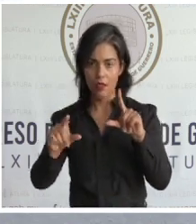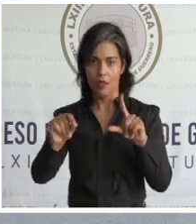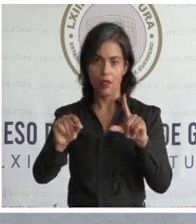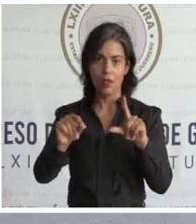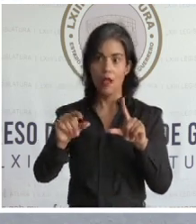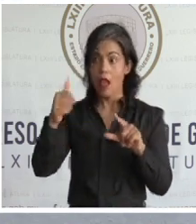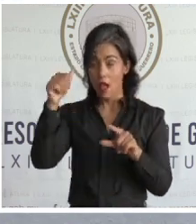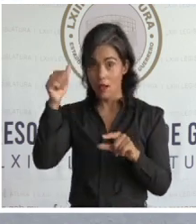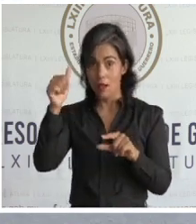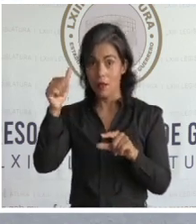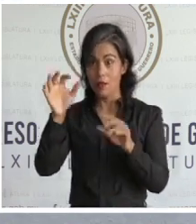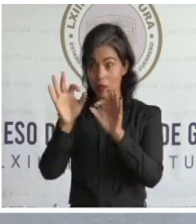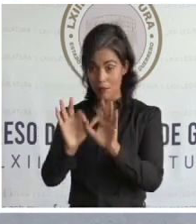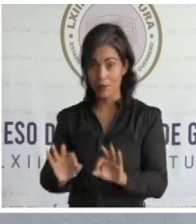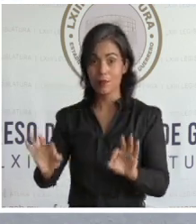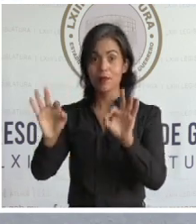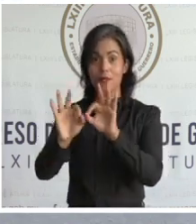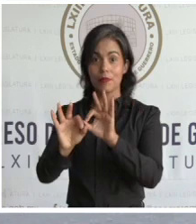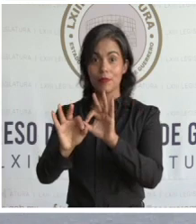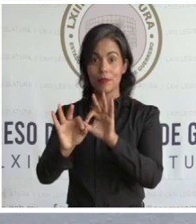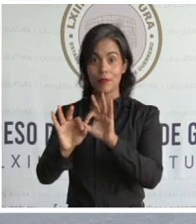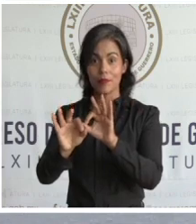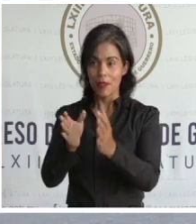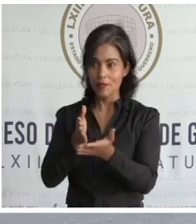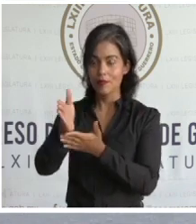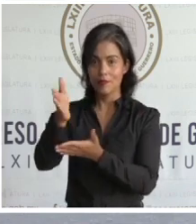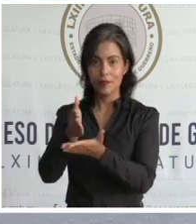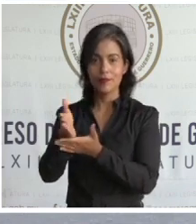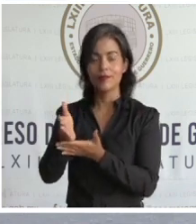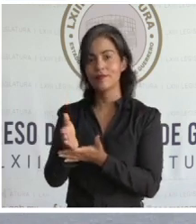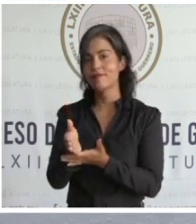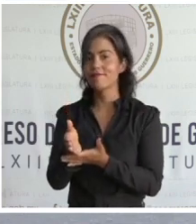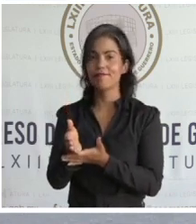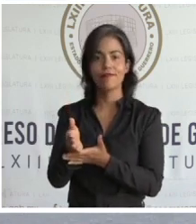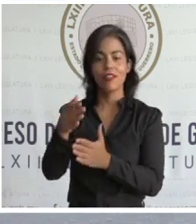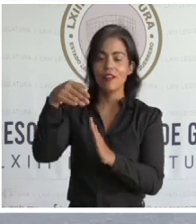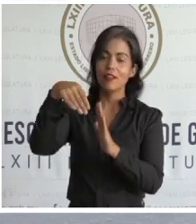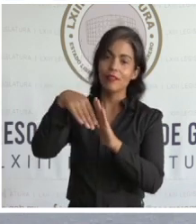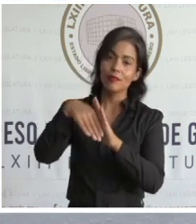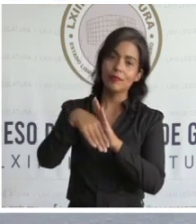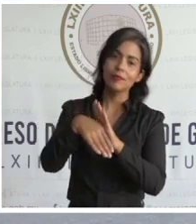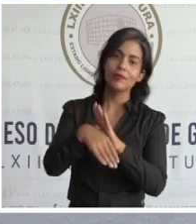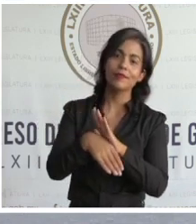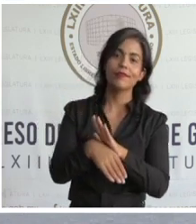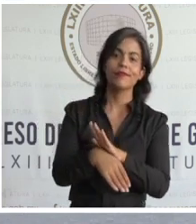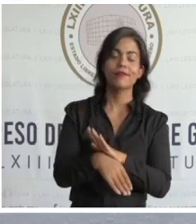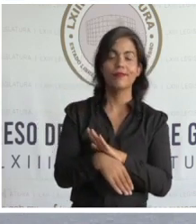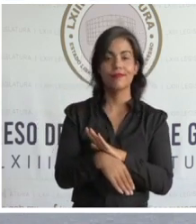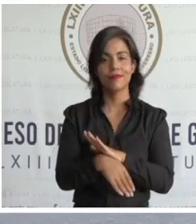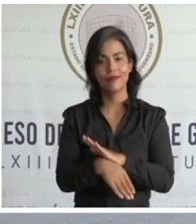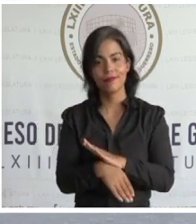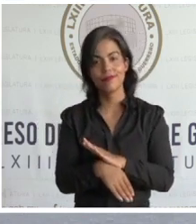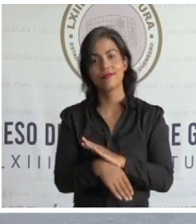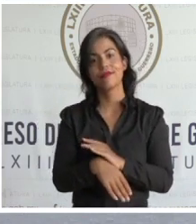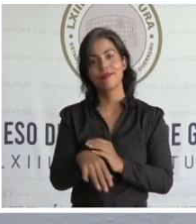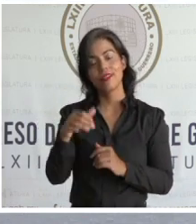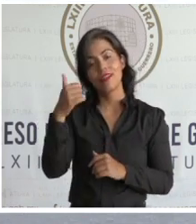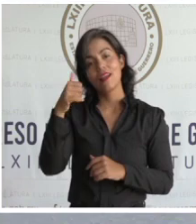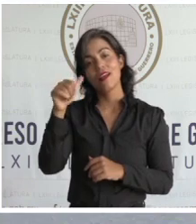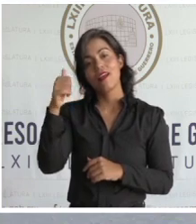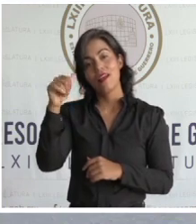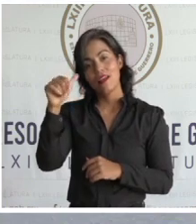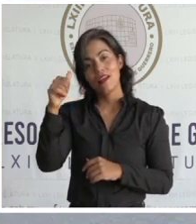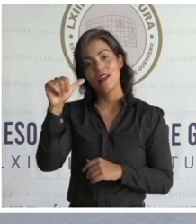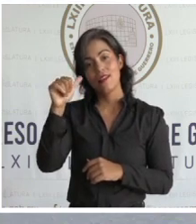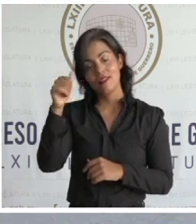se deberá? Pues a muchos factores, o tal vez a que Acapulco ocupa una lejana posición